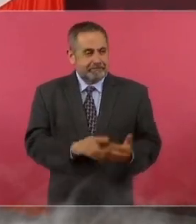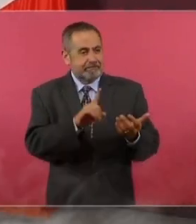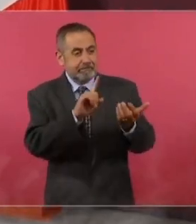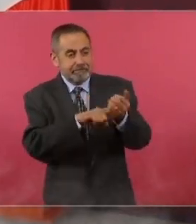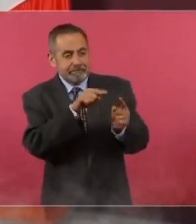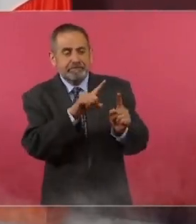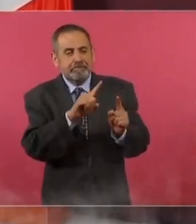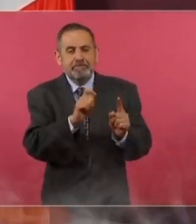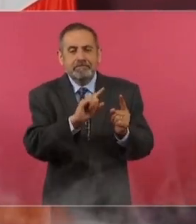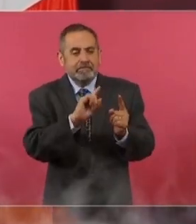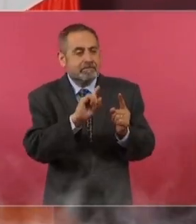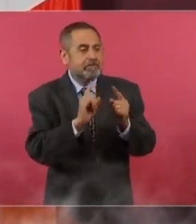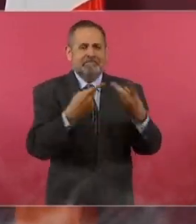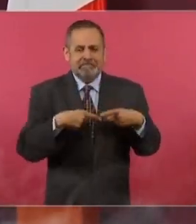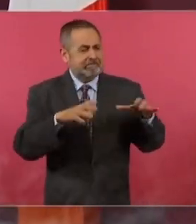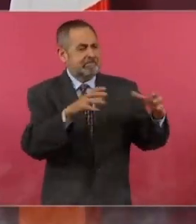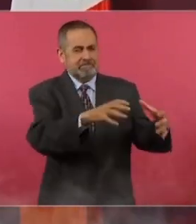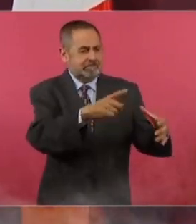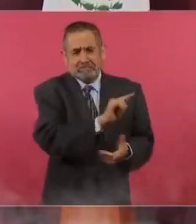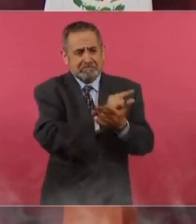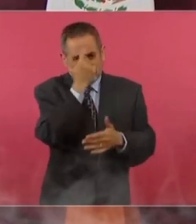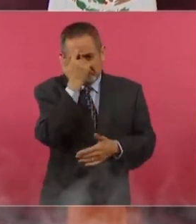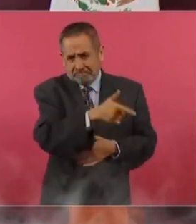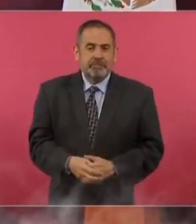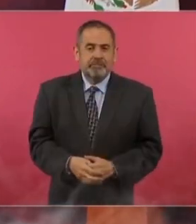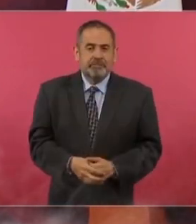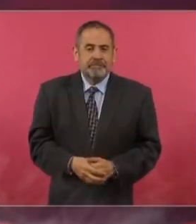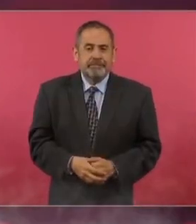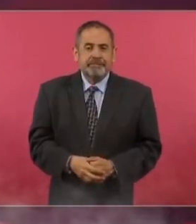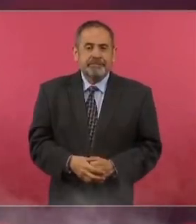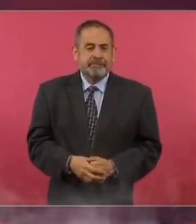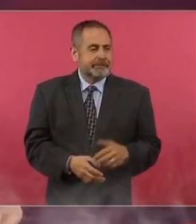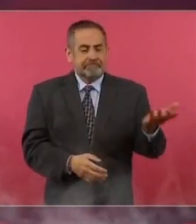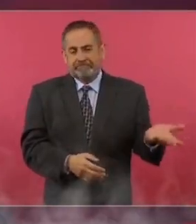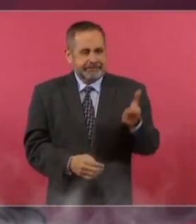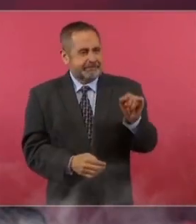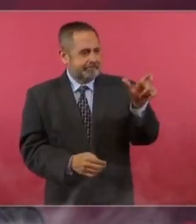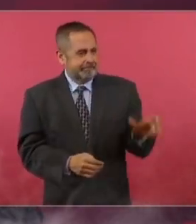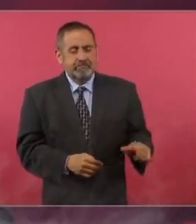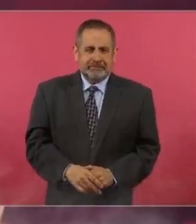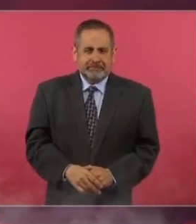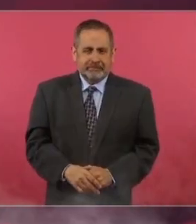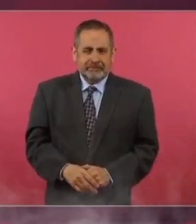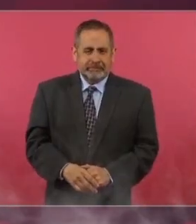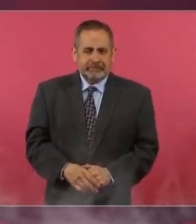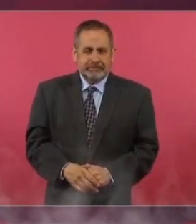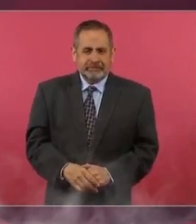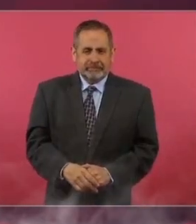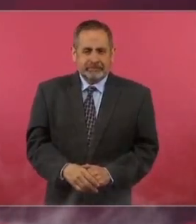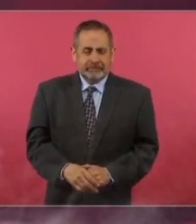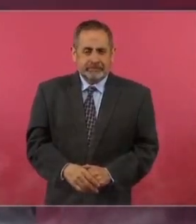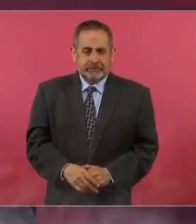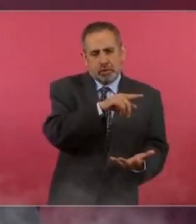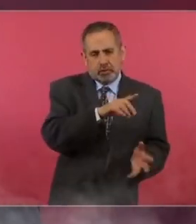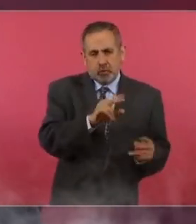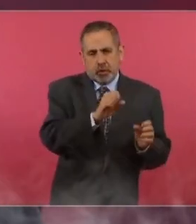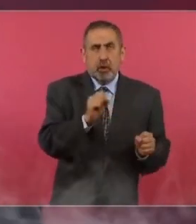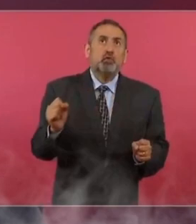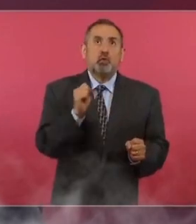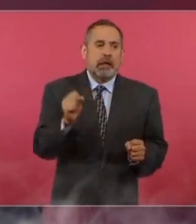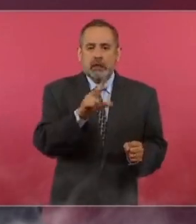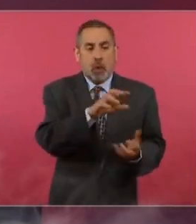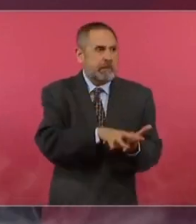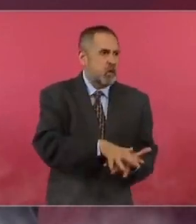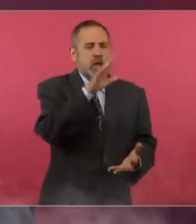ellos. Son millones. Es un pensamiento. Es un estilo de vida. No es mayoritario,